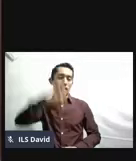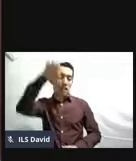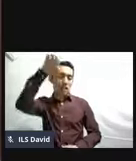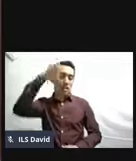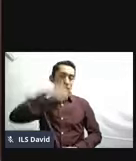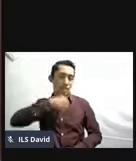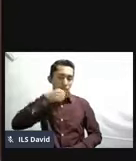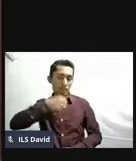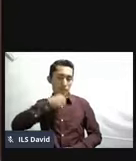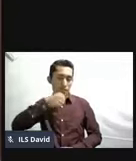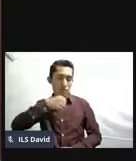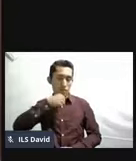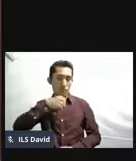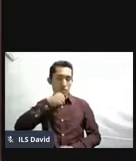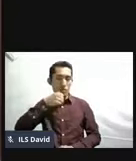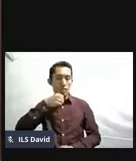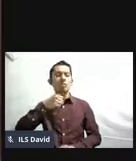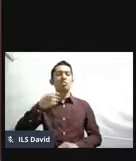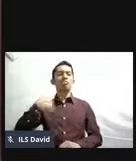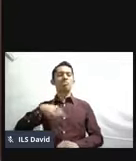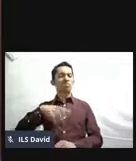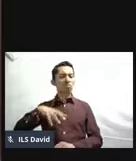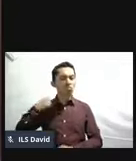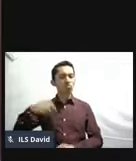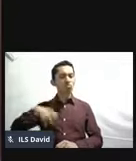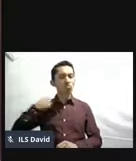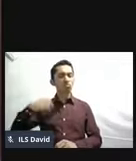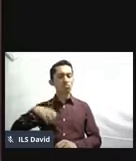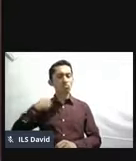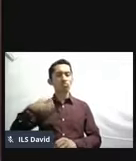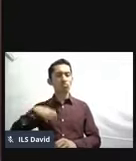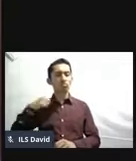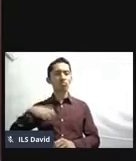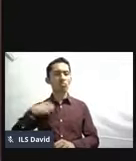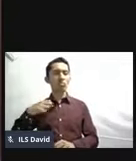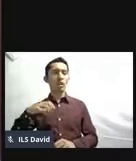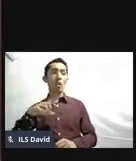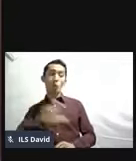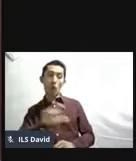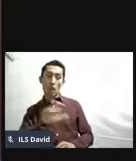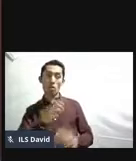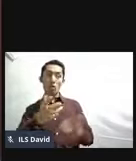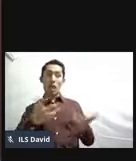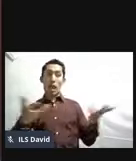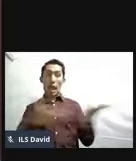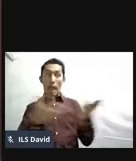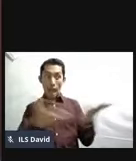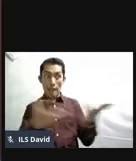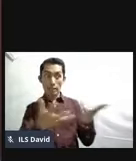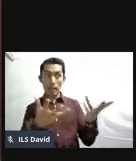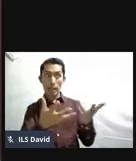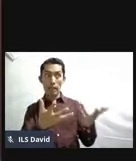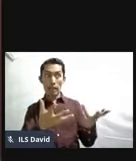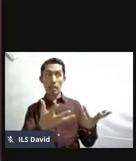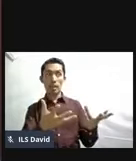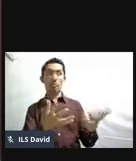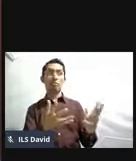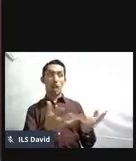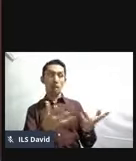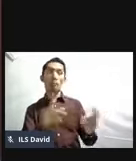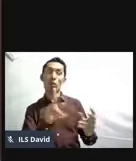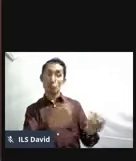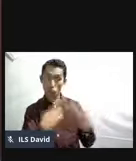hemos basado todos nuestros esfuerzos en la meritocracia, o sea, en la debida recompensa de mi